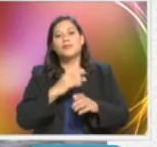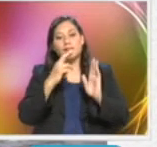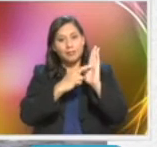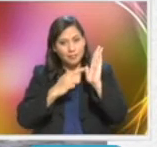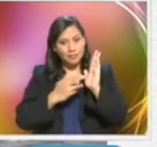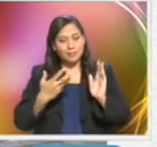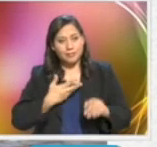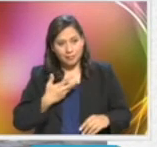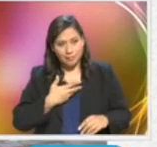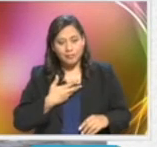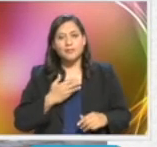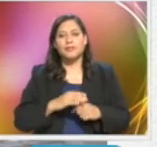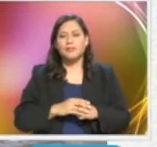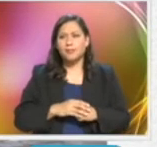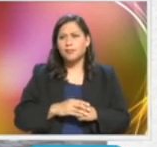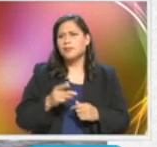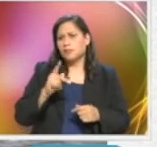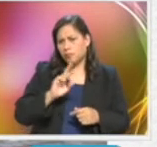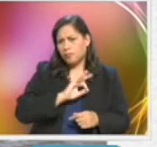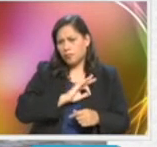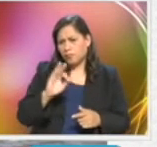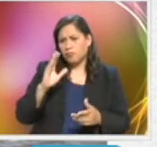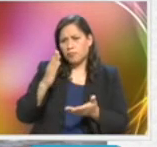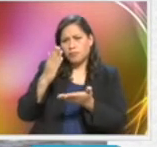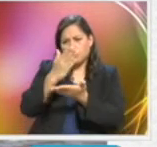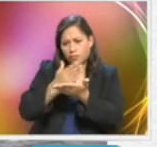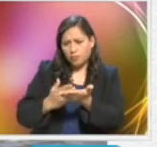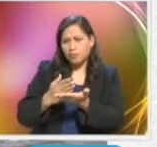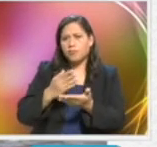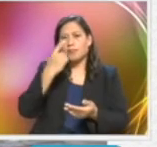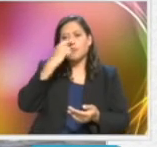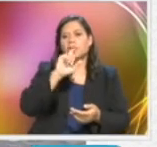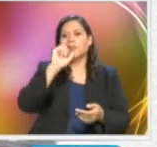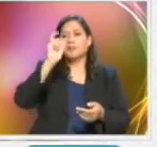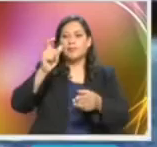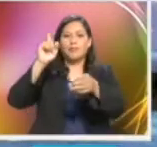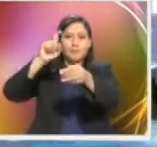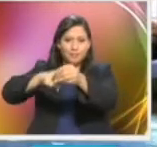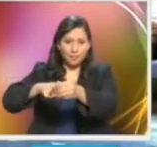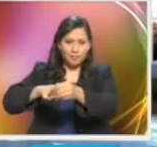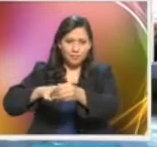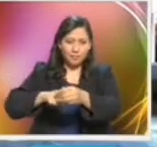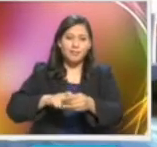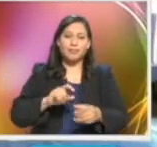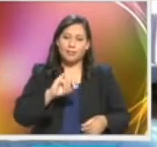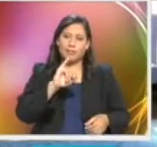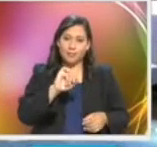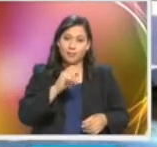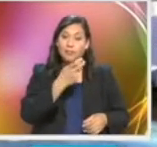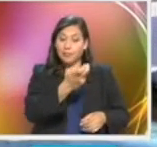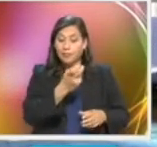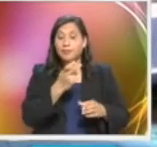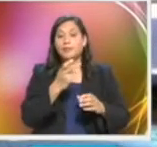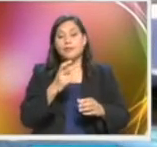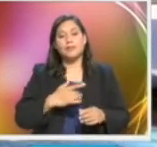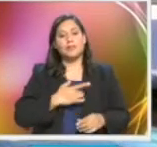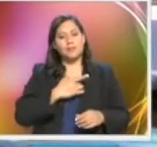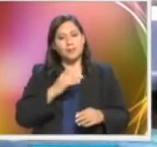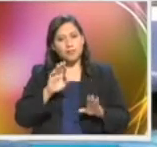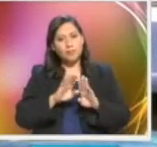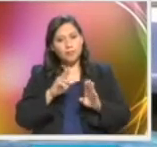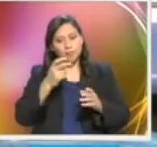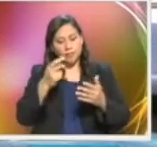varias restricciones. Pero podemos tomar una parte para el enganche. Sí, sí puedes tomar una parte, ¿no? Entonces, bueno, esas son las consideraciones que